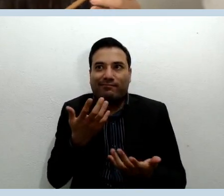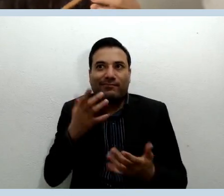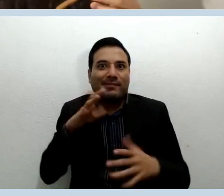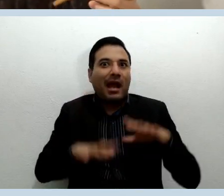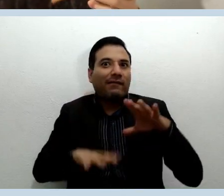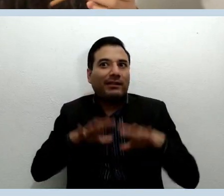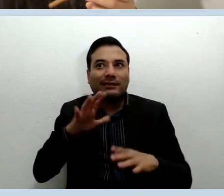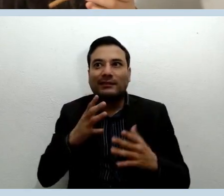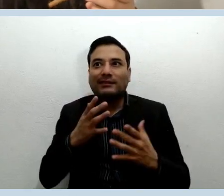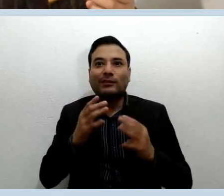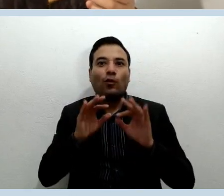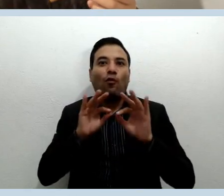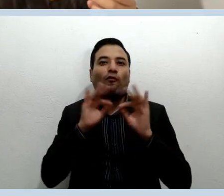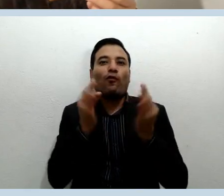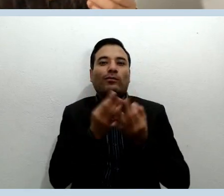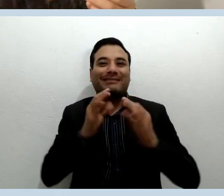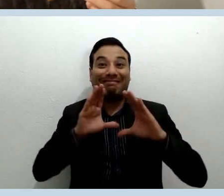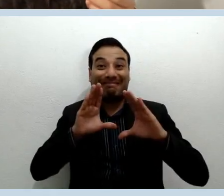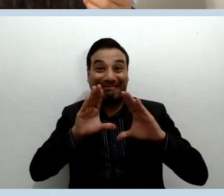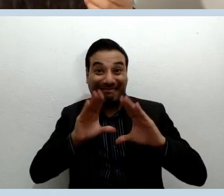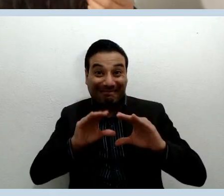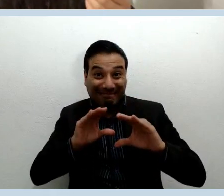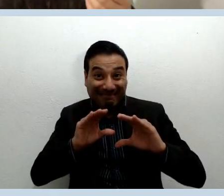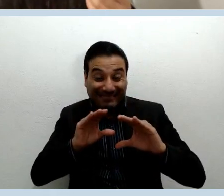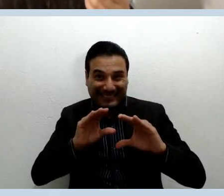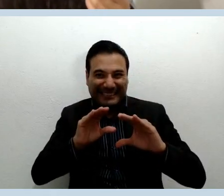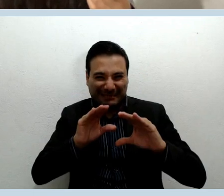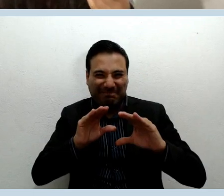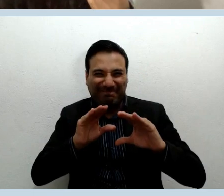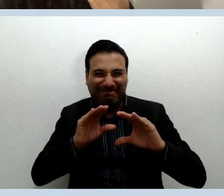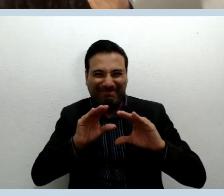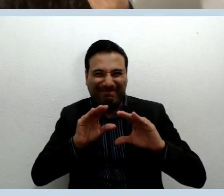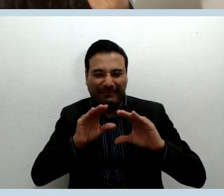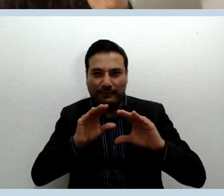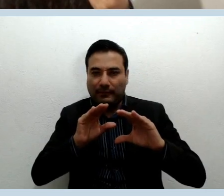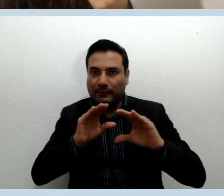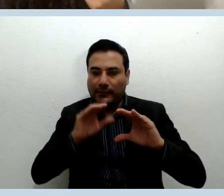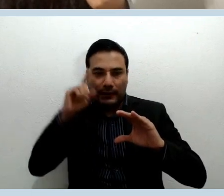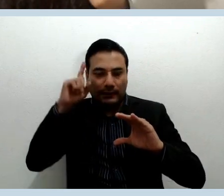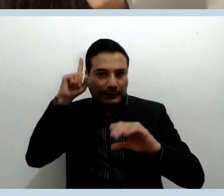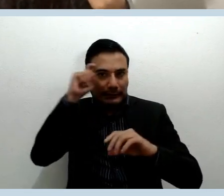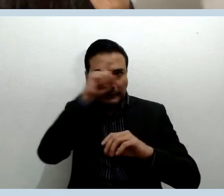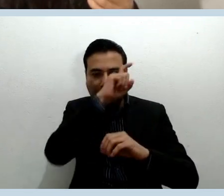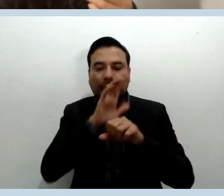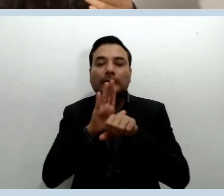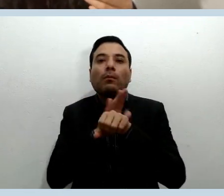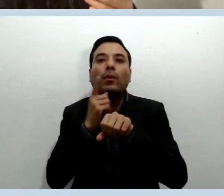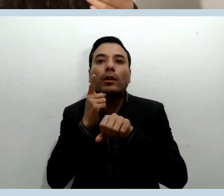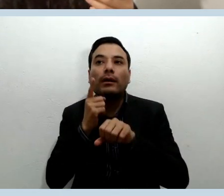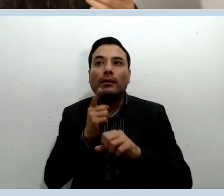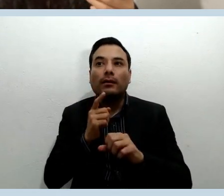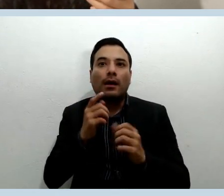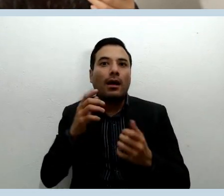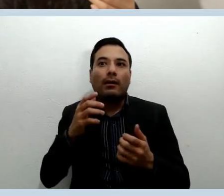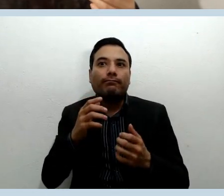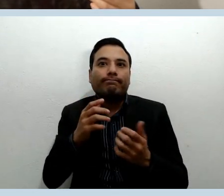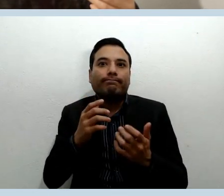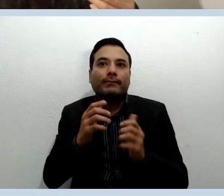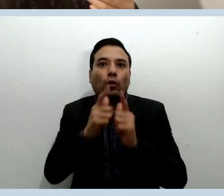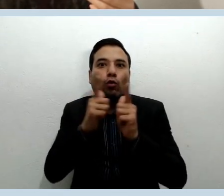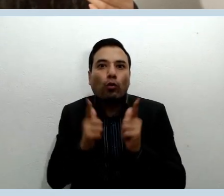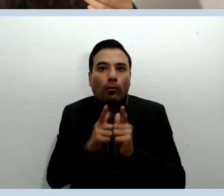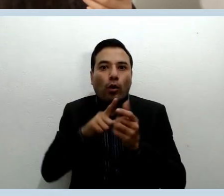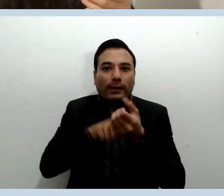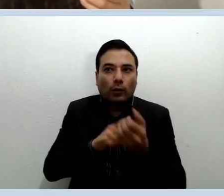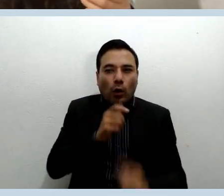desdibujan esa subjetividad eh de quienes integran un grupo eh eso para mí fue muy